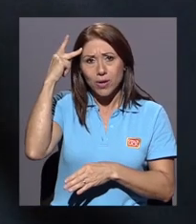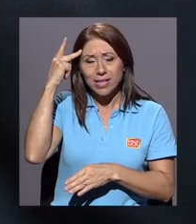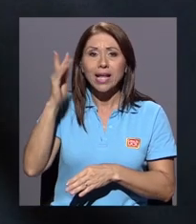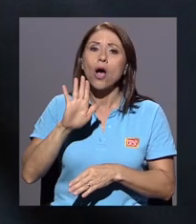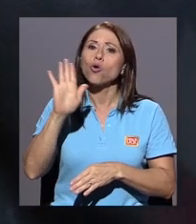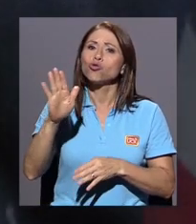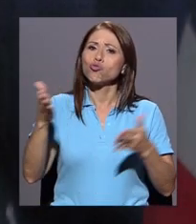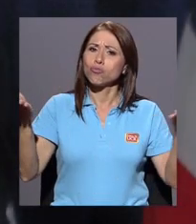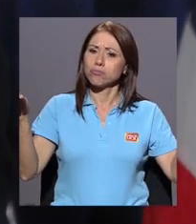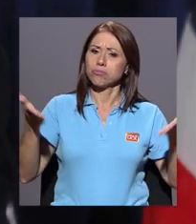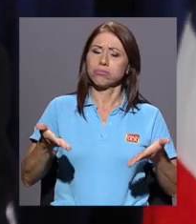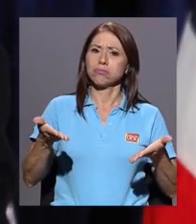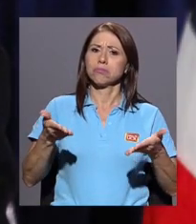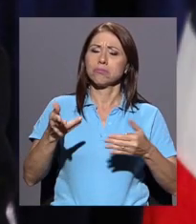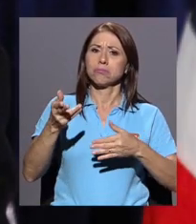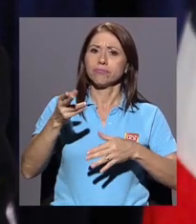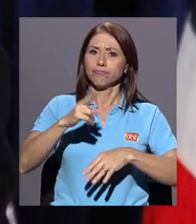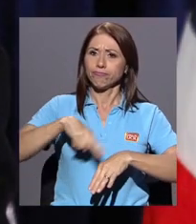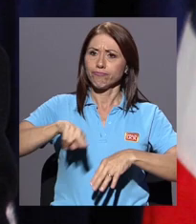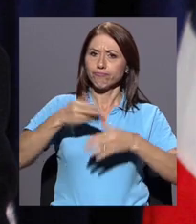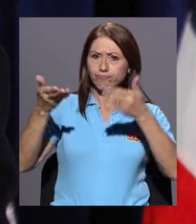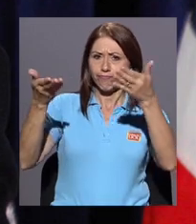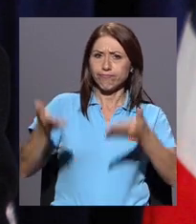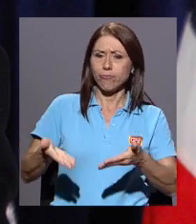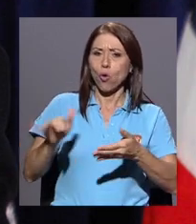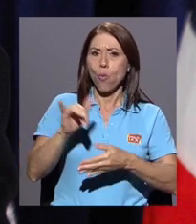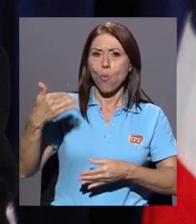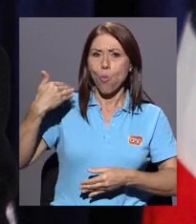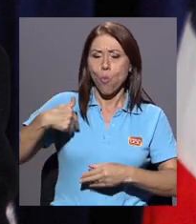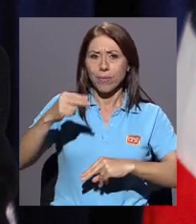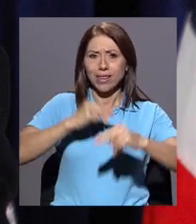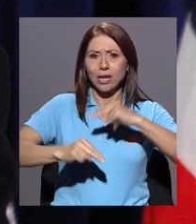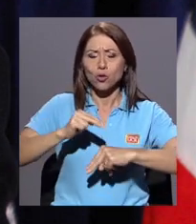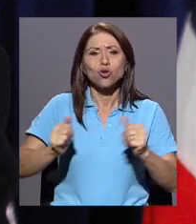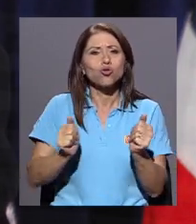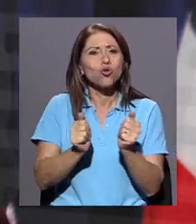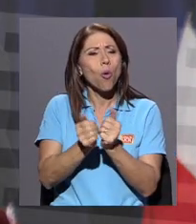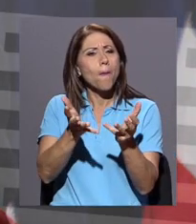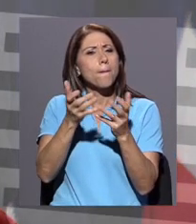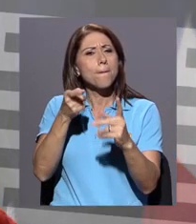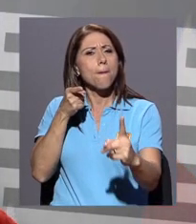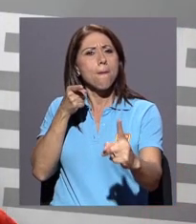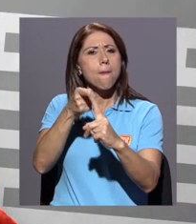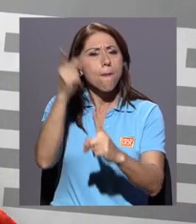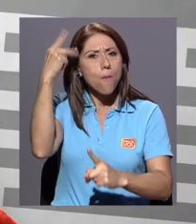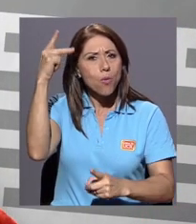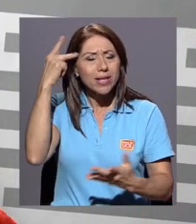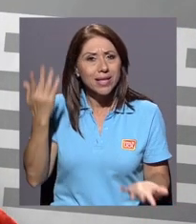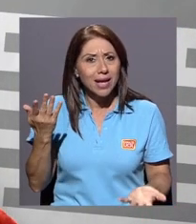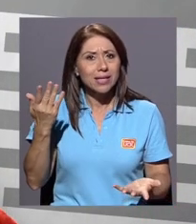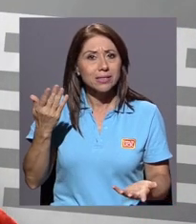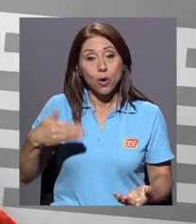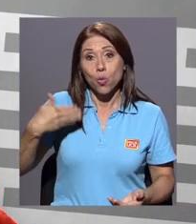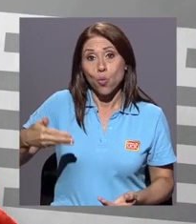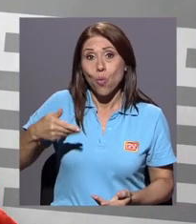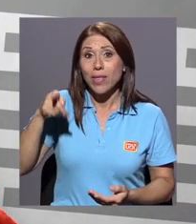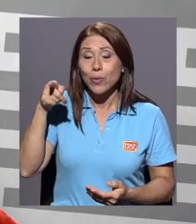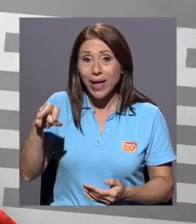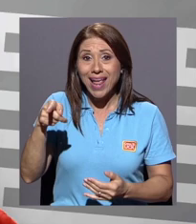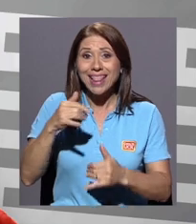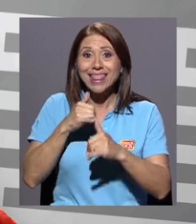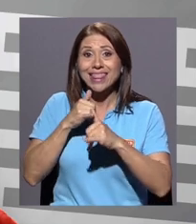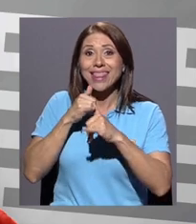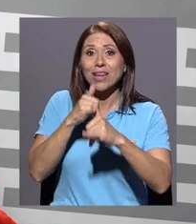plataforma de presencia nacional como hombre de negocios con pretensiones o con ambiciones políticas, cuando él denuncia